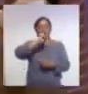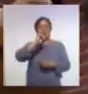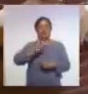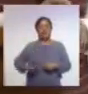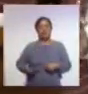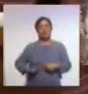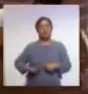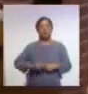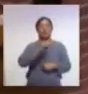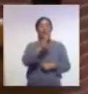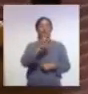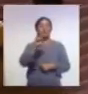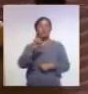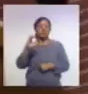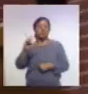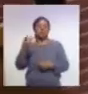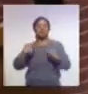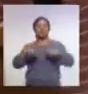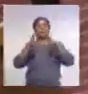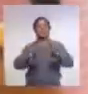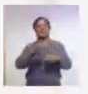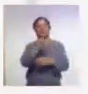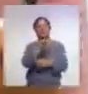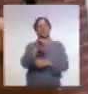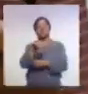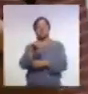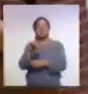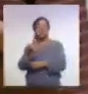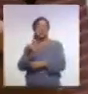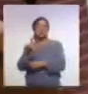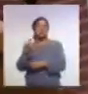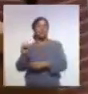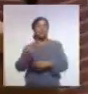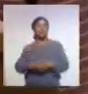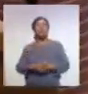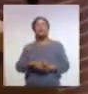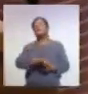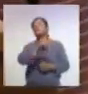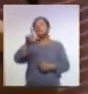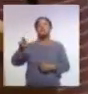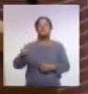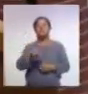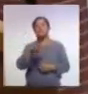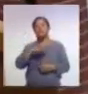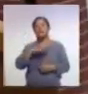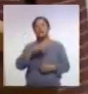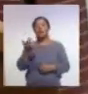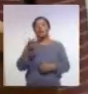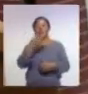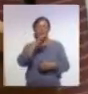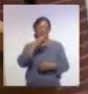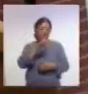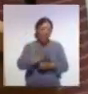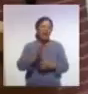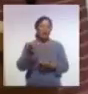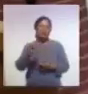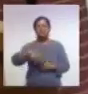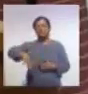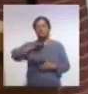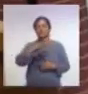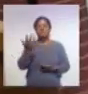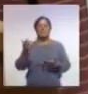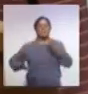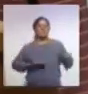representación del presidente Andrés Manuel López Obrador. Luego de ese acto en la explanada del auditorio, se llevará a cabo una verbena popular, un ritual prehispánico